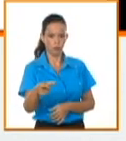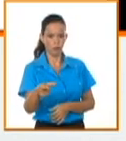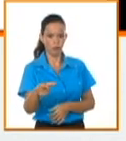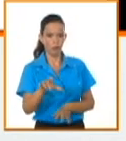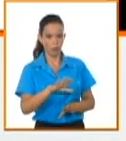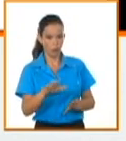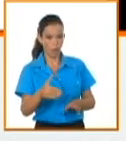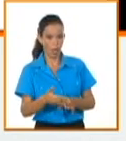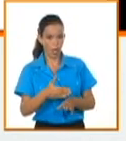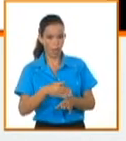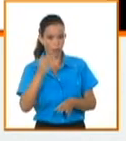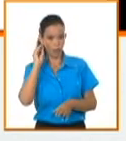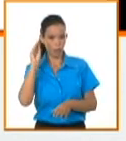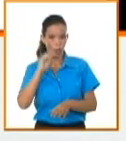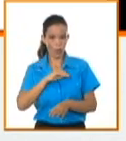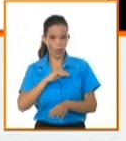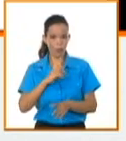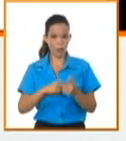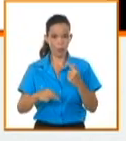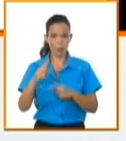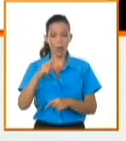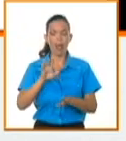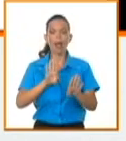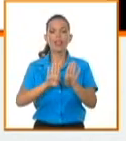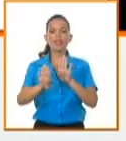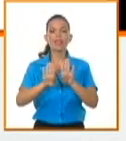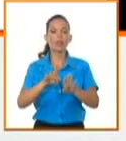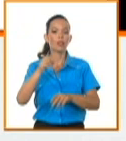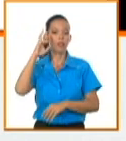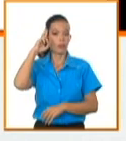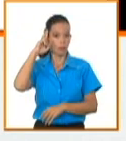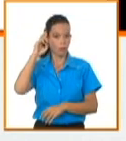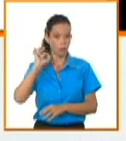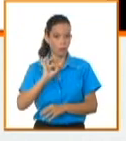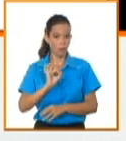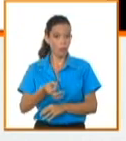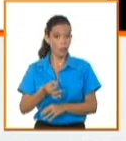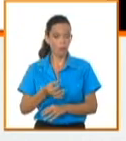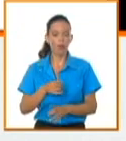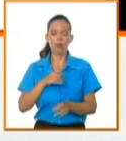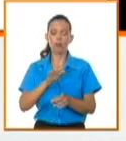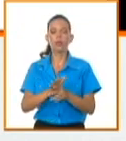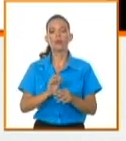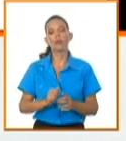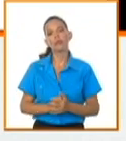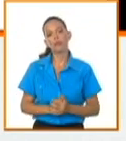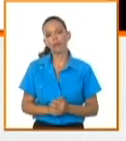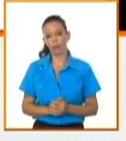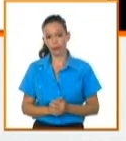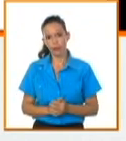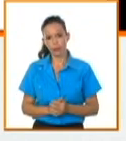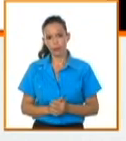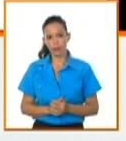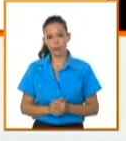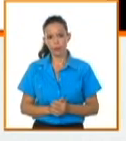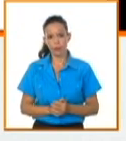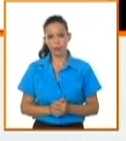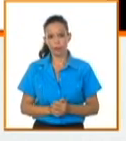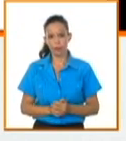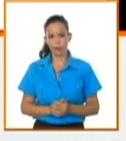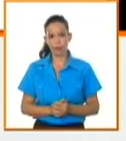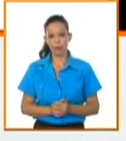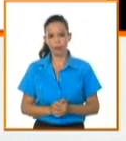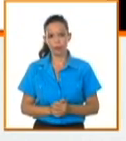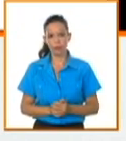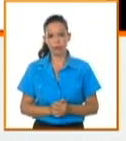tpv fundamentalmente en las tiendas que es lo que incluso en la en el universalmente siempre vamos a decir que fue de